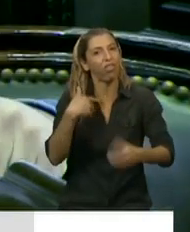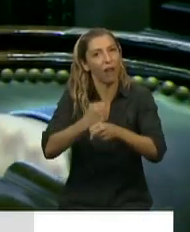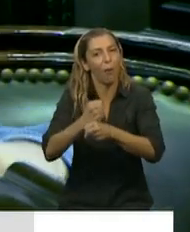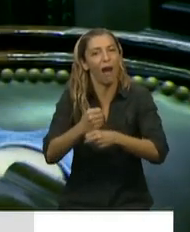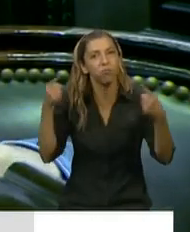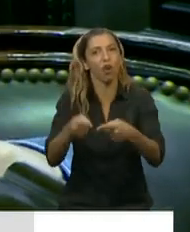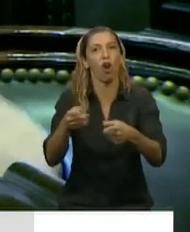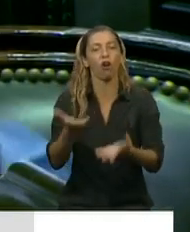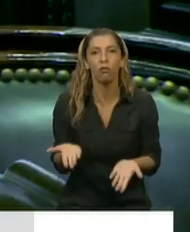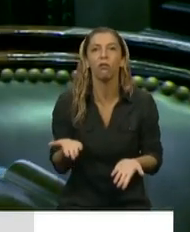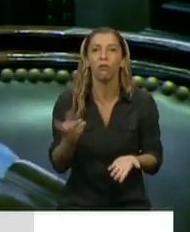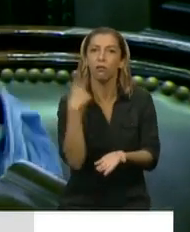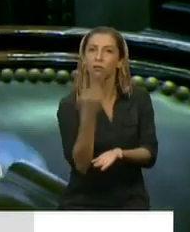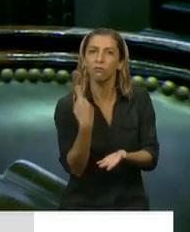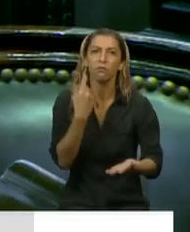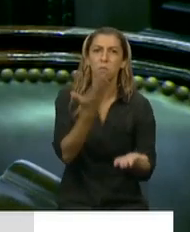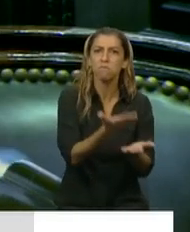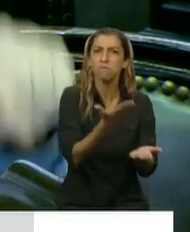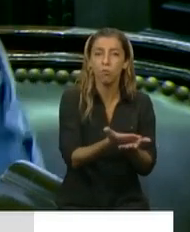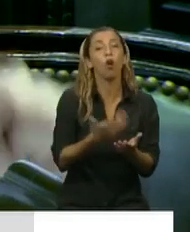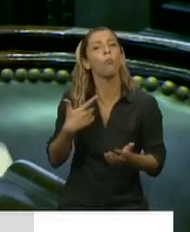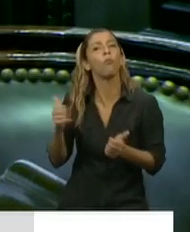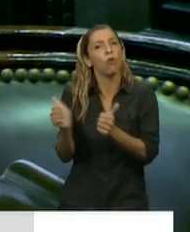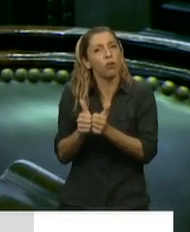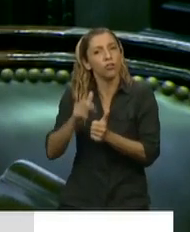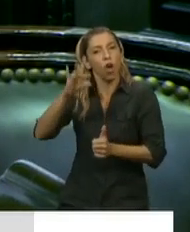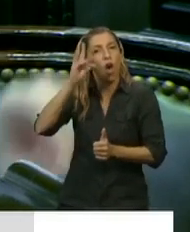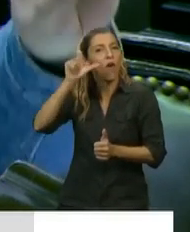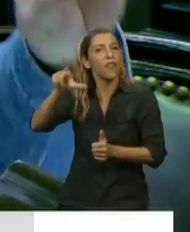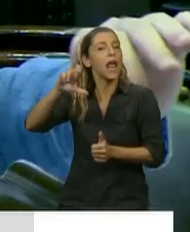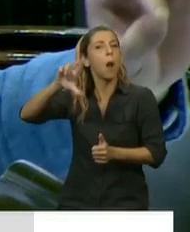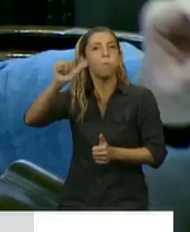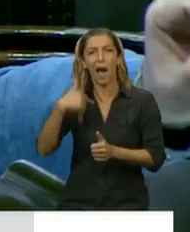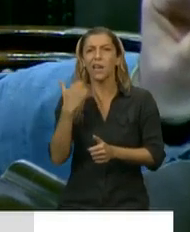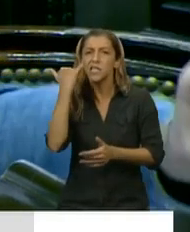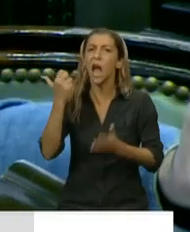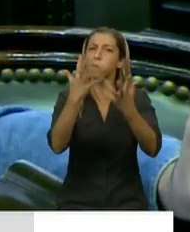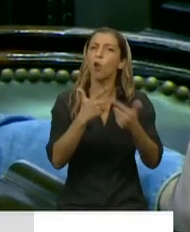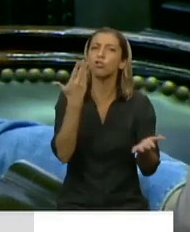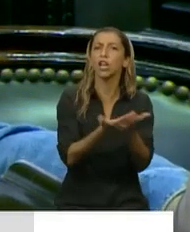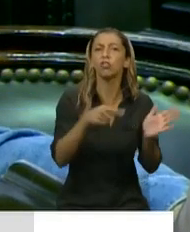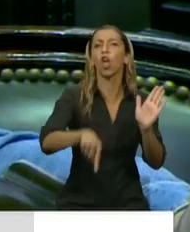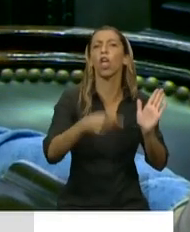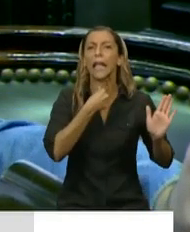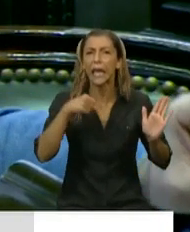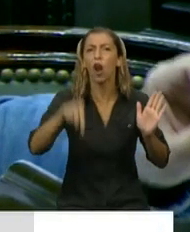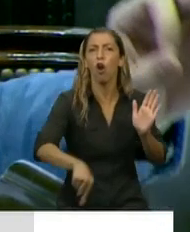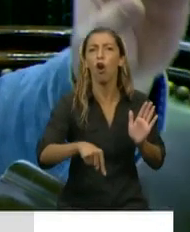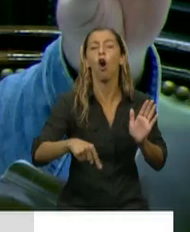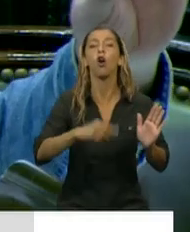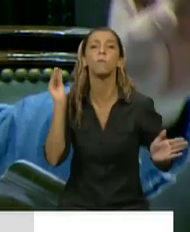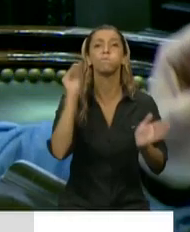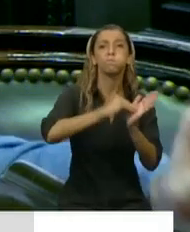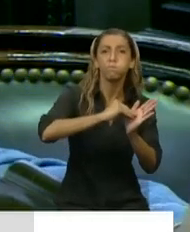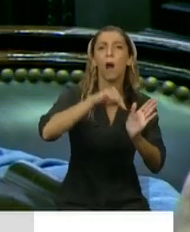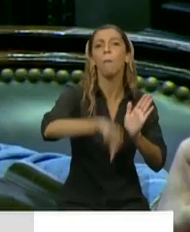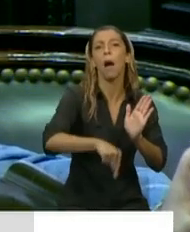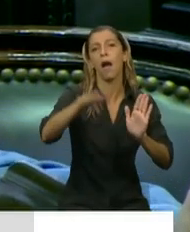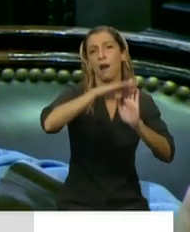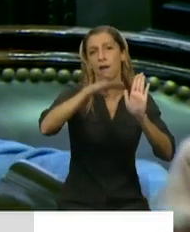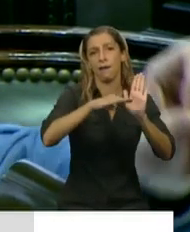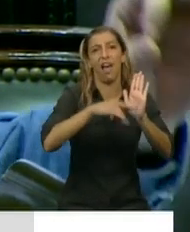IFE de 30.000 pesos. Ya terminó. De 30.000 pesos a todas aquellas personas que se quedaron sin ingresos. Construir 100.000 viviendas